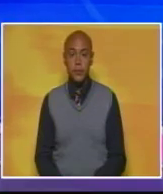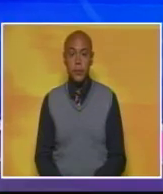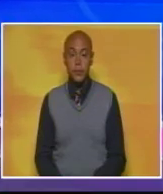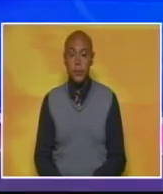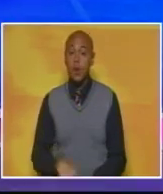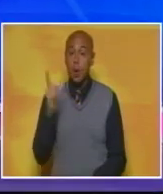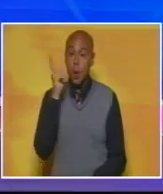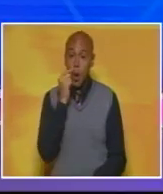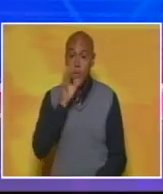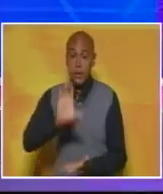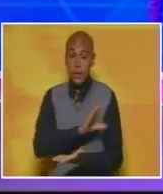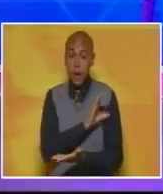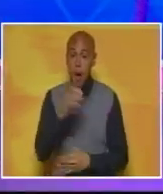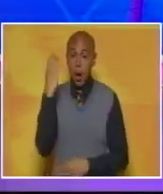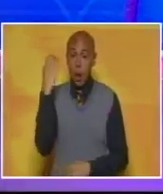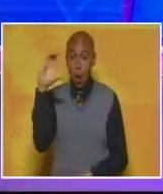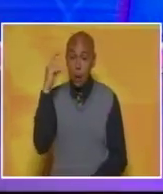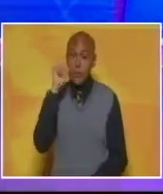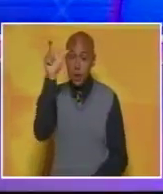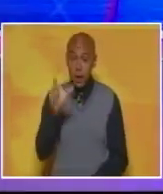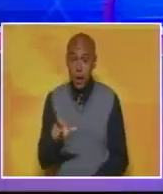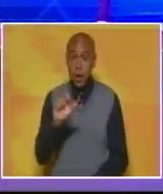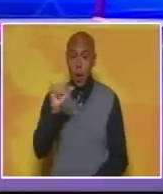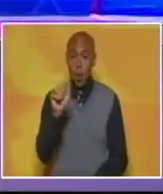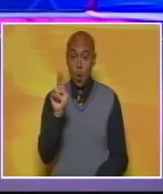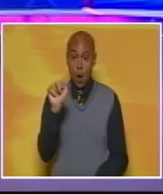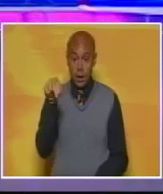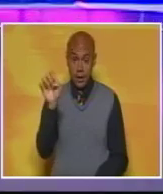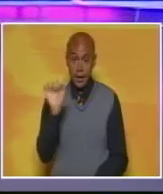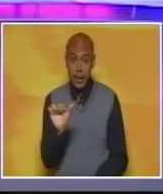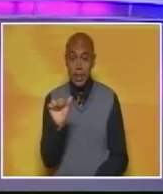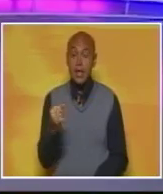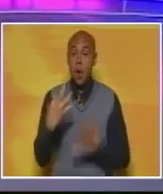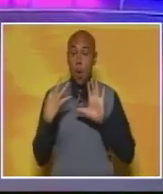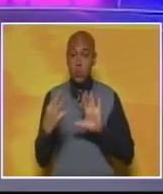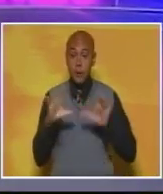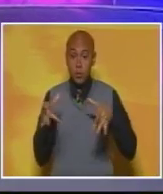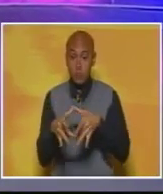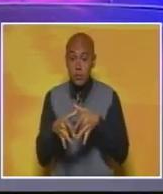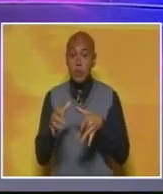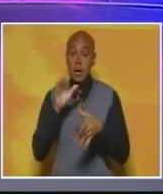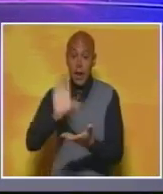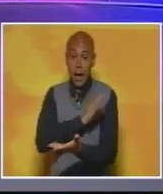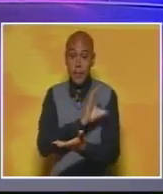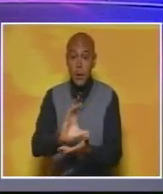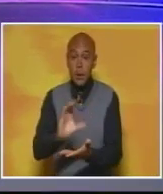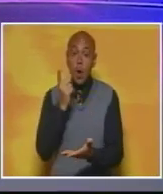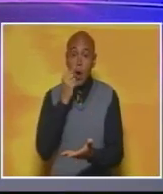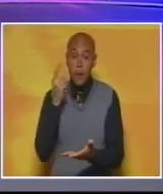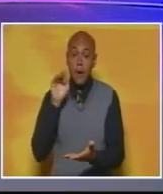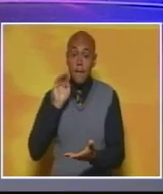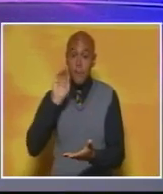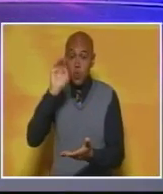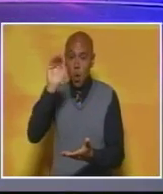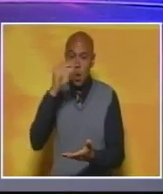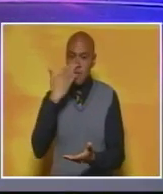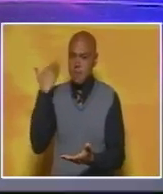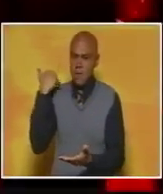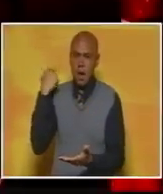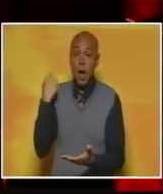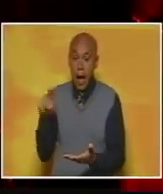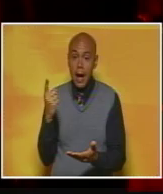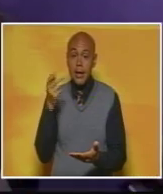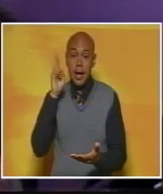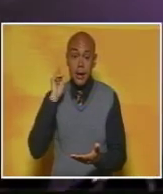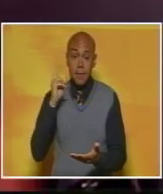El cantante colombiano Juanes presentó su 8º disco Más Futuro que Pasado, en el que mezcla distintos ritmos musicales.